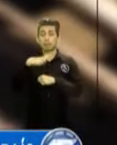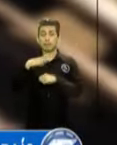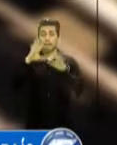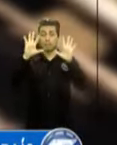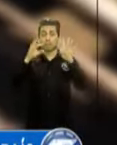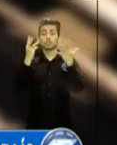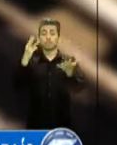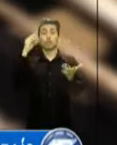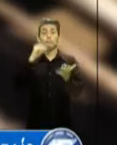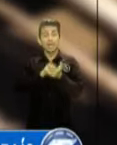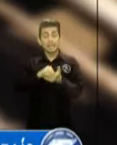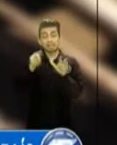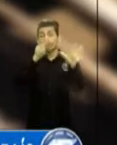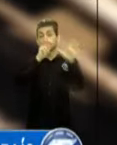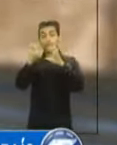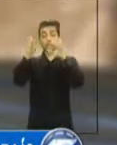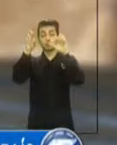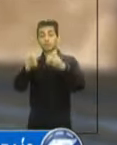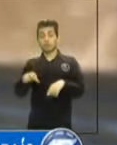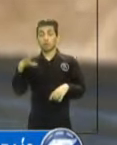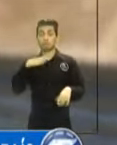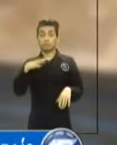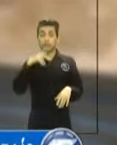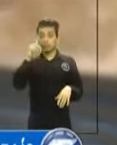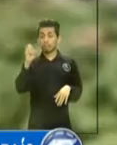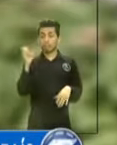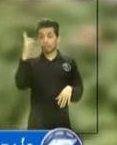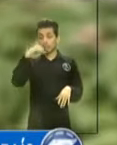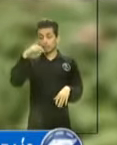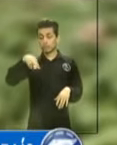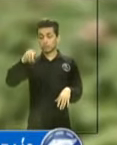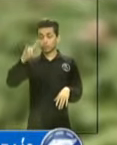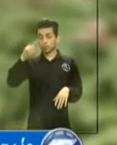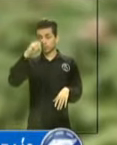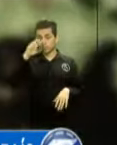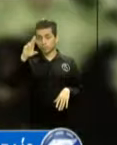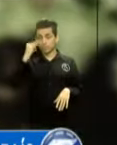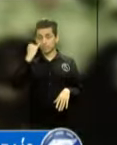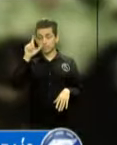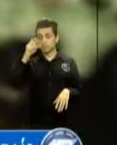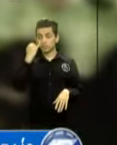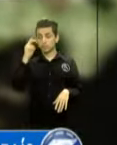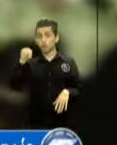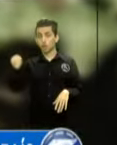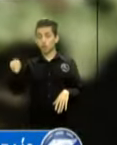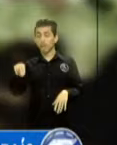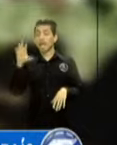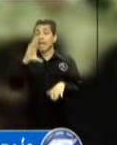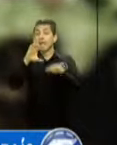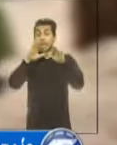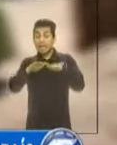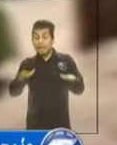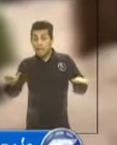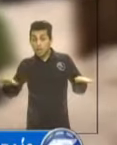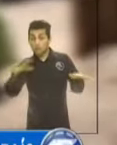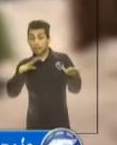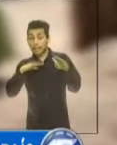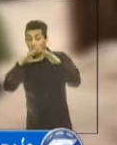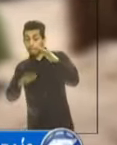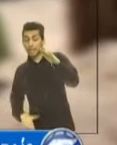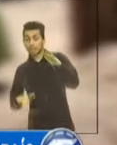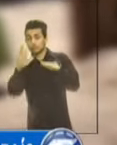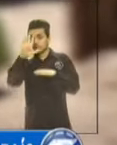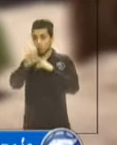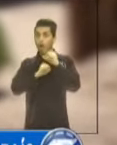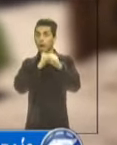18.717 casos de desnutrición aguda en el país en niños menores de 5 años de edad, según datos revelados por el Sistema de Información